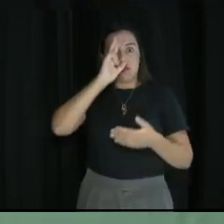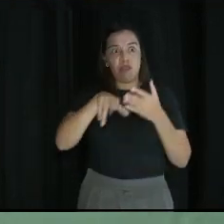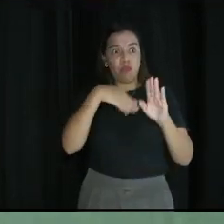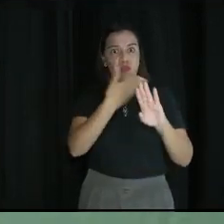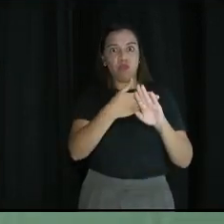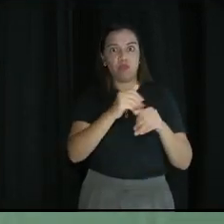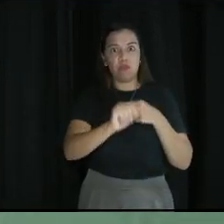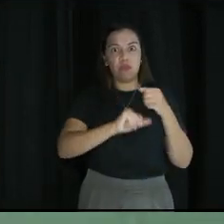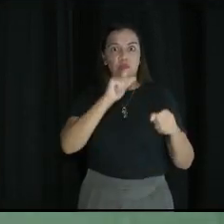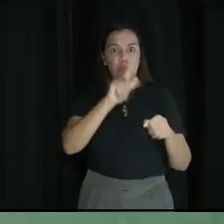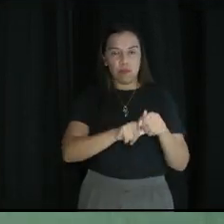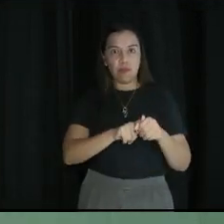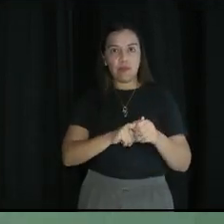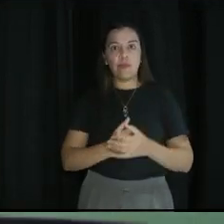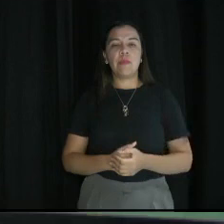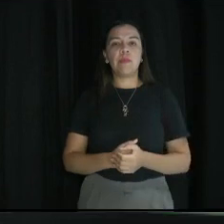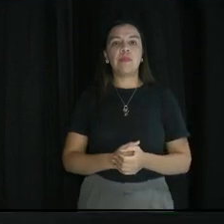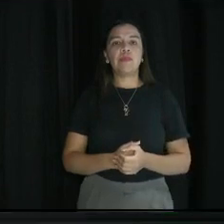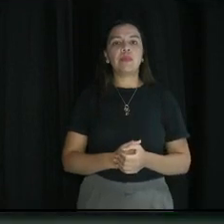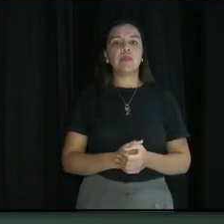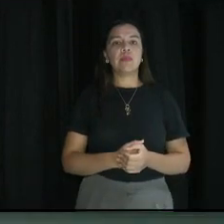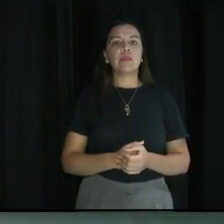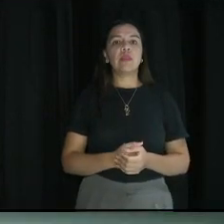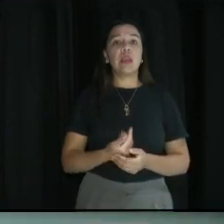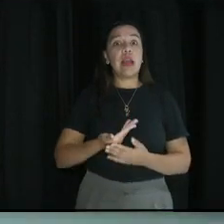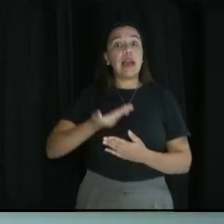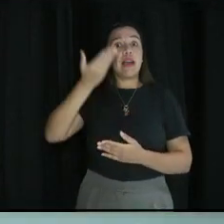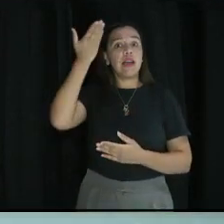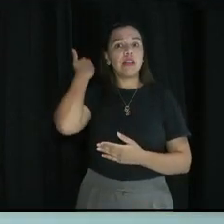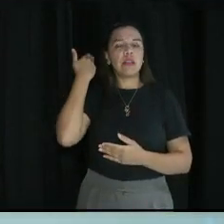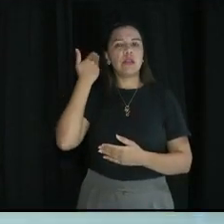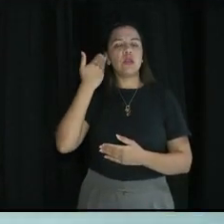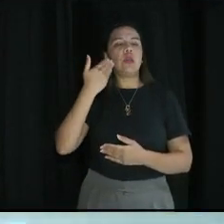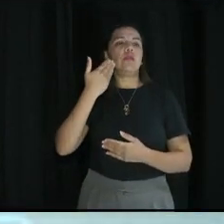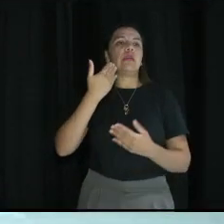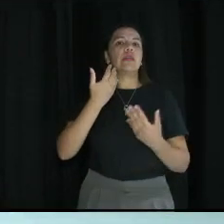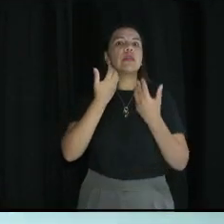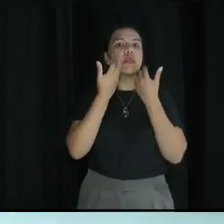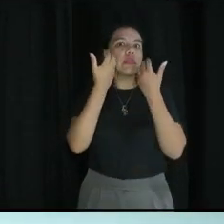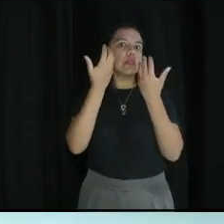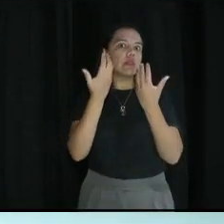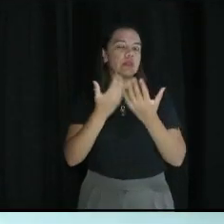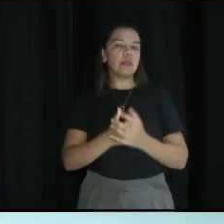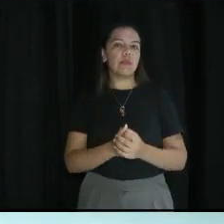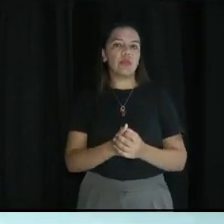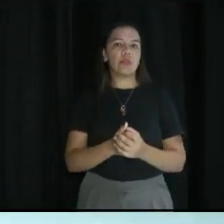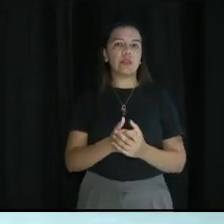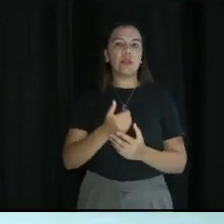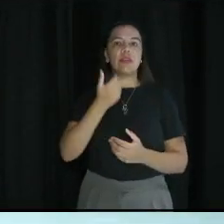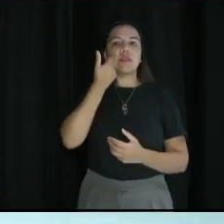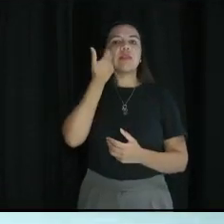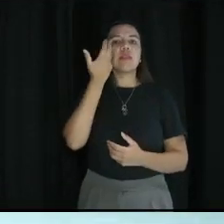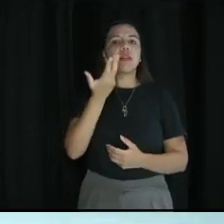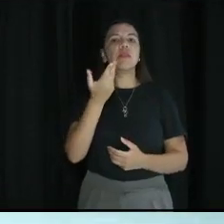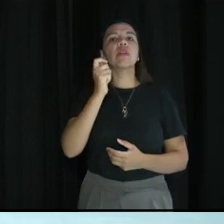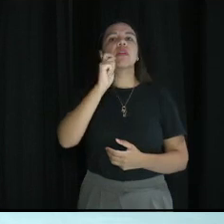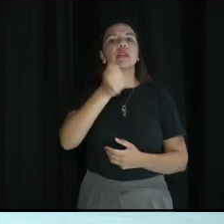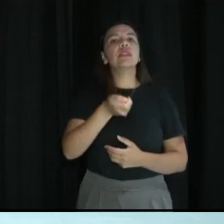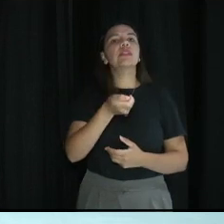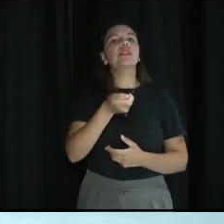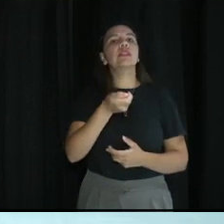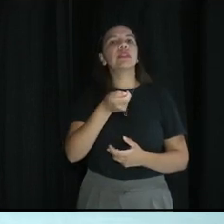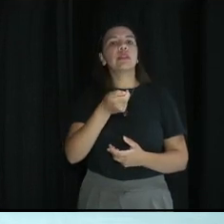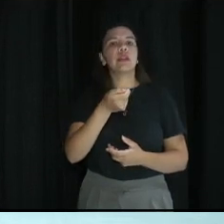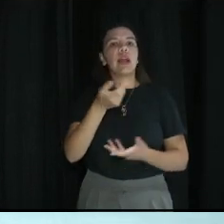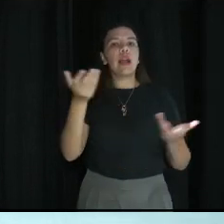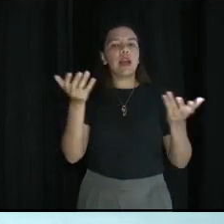en varias ocasiones como denunciantes. Y en aquel momento nosotros queríamos llevar a cabo algo mayor. Queríamos